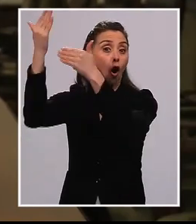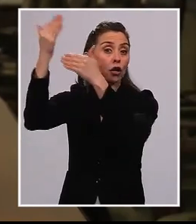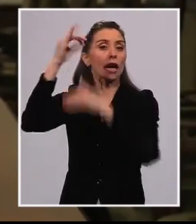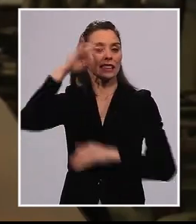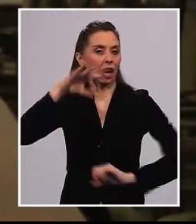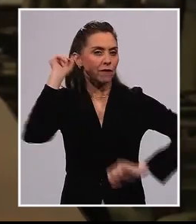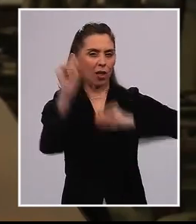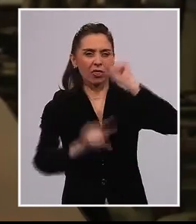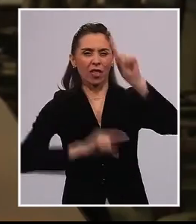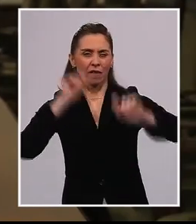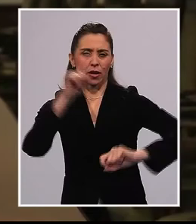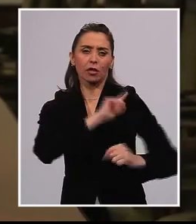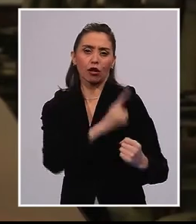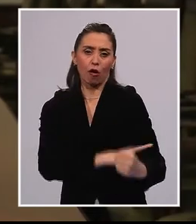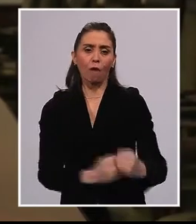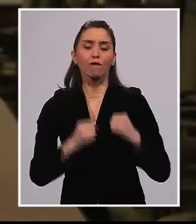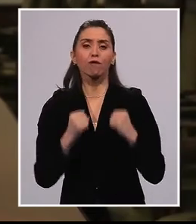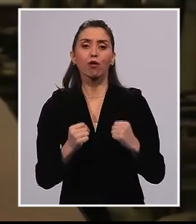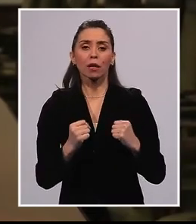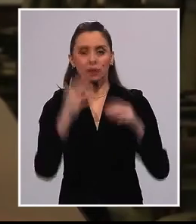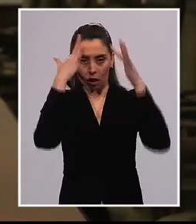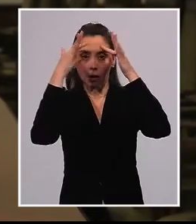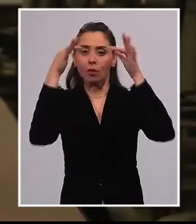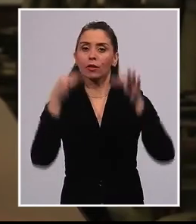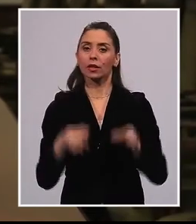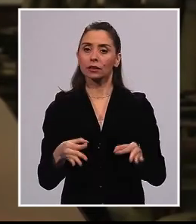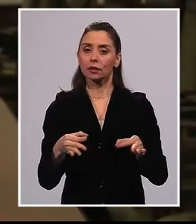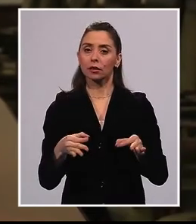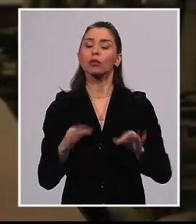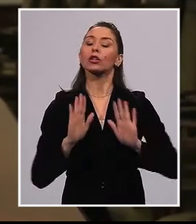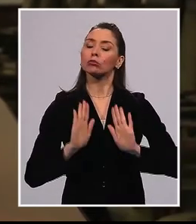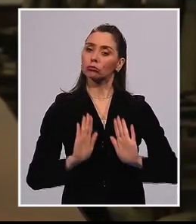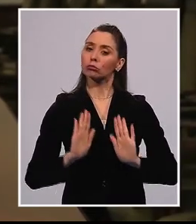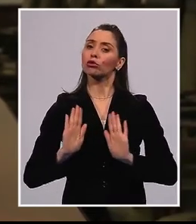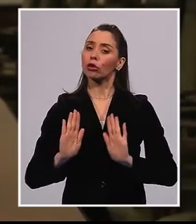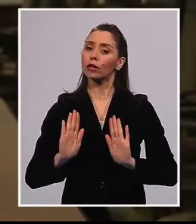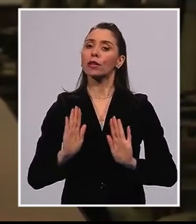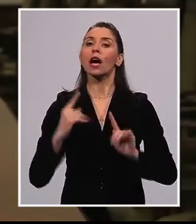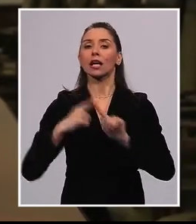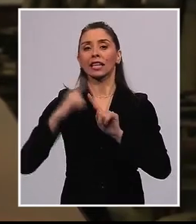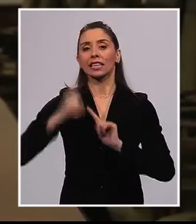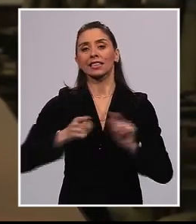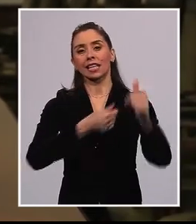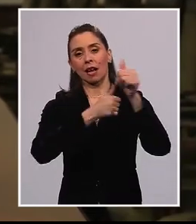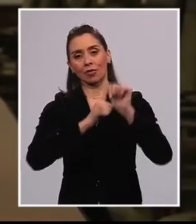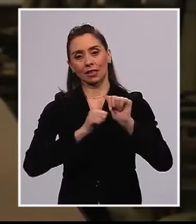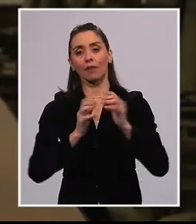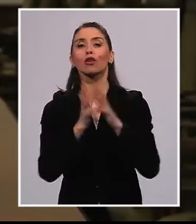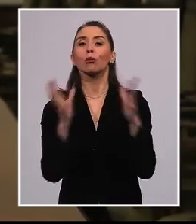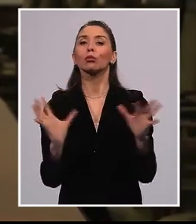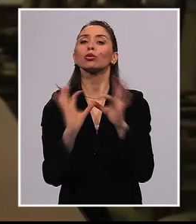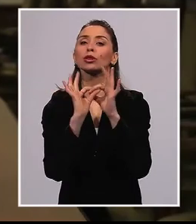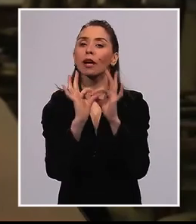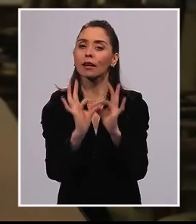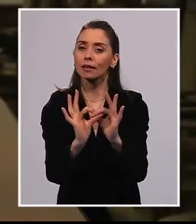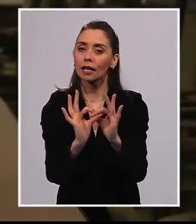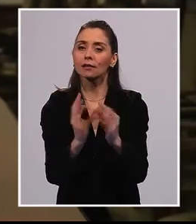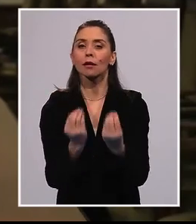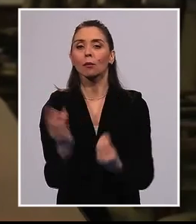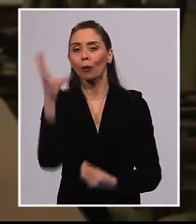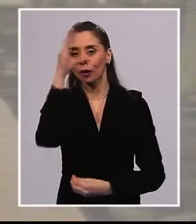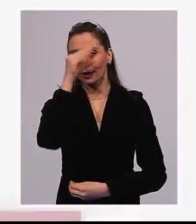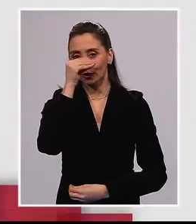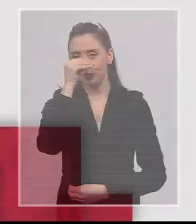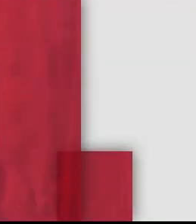defenderlo con toda la fuerza determinación y sobriedad que exige este desafío muchas gracias buenas